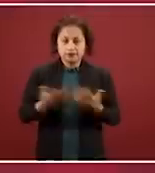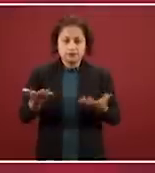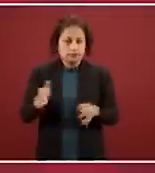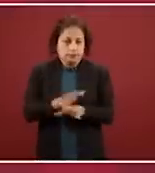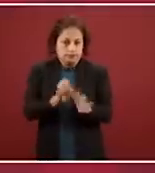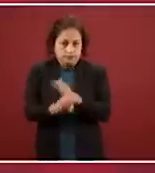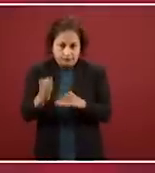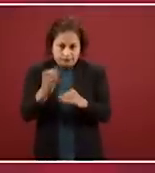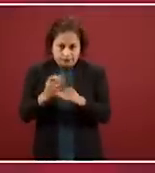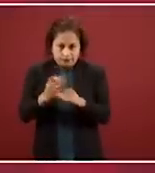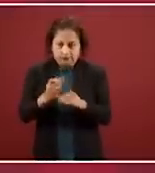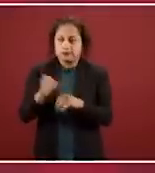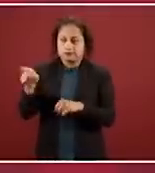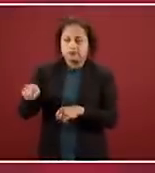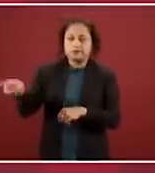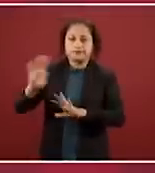personas,